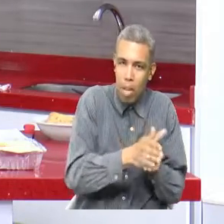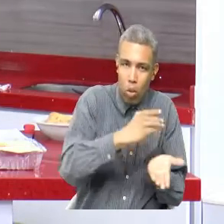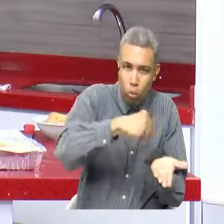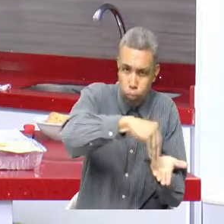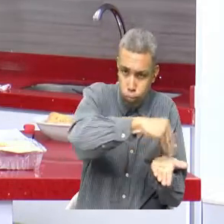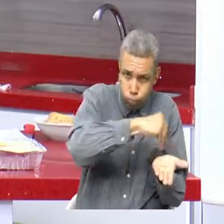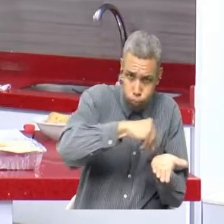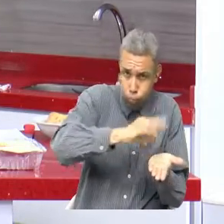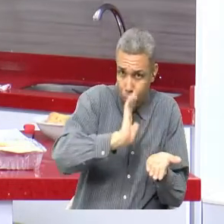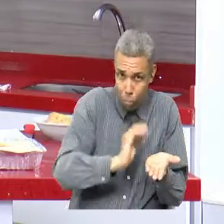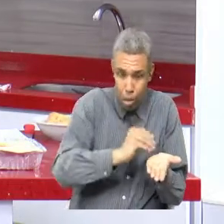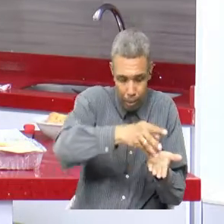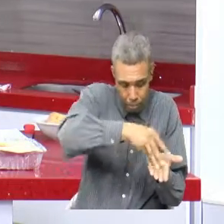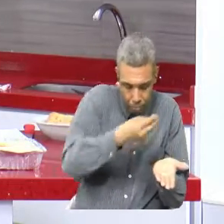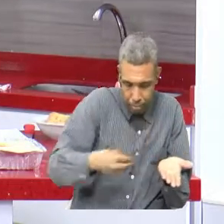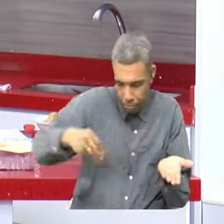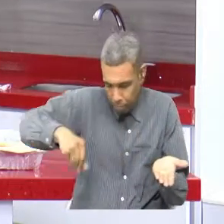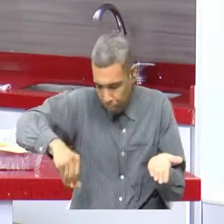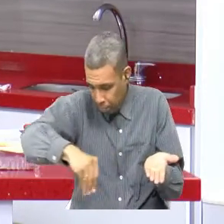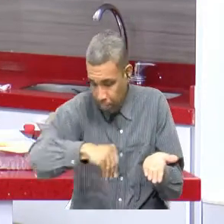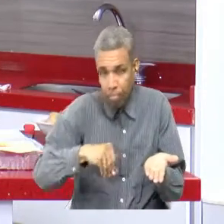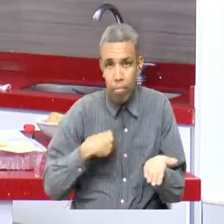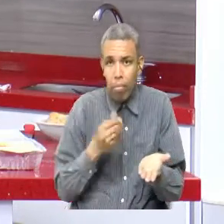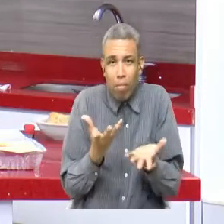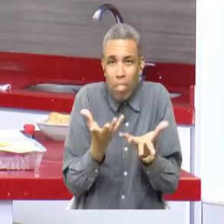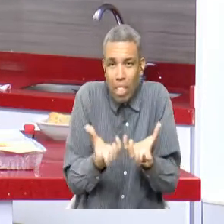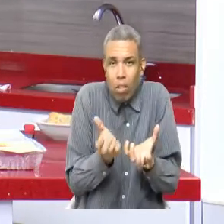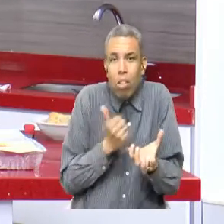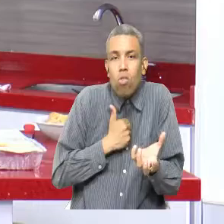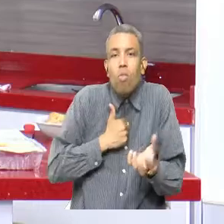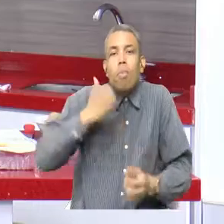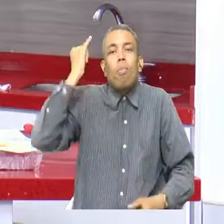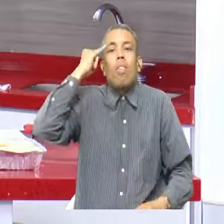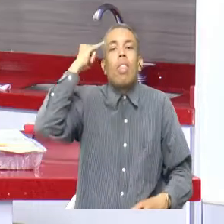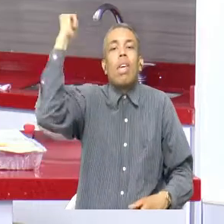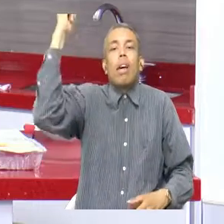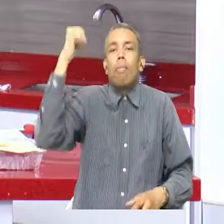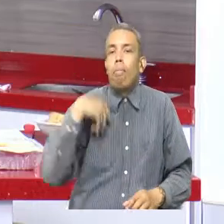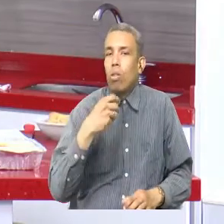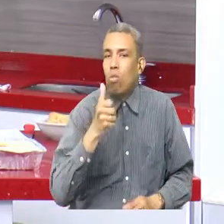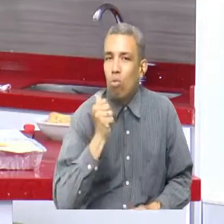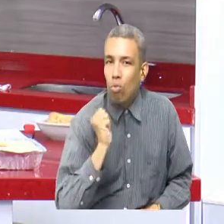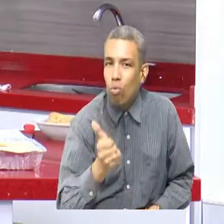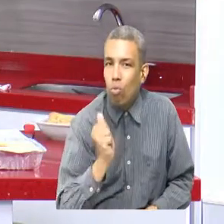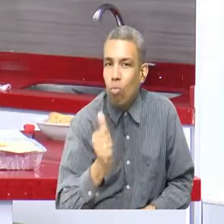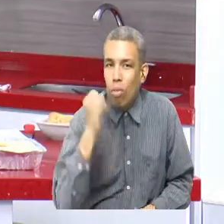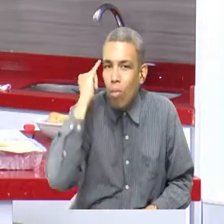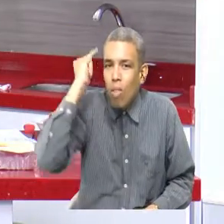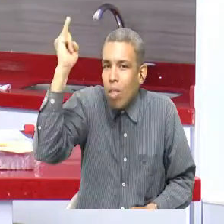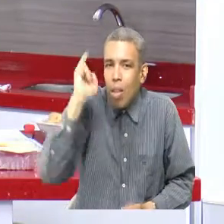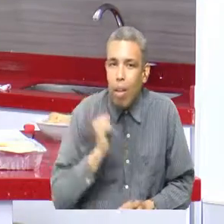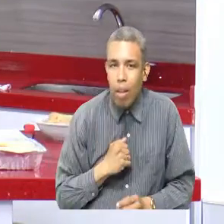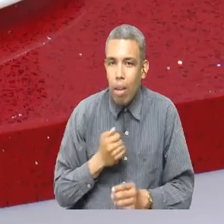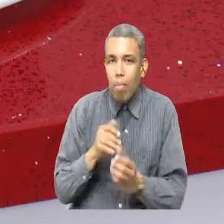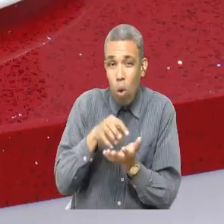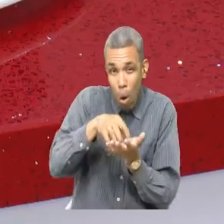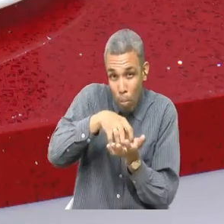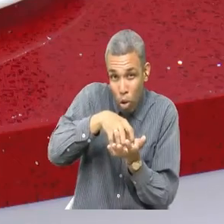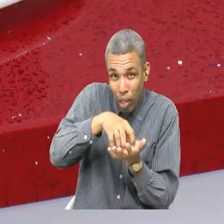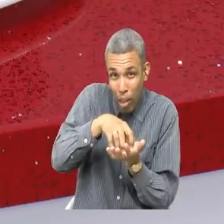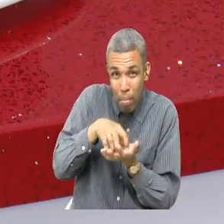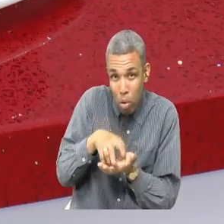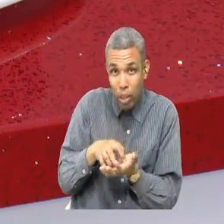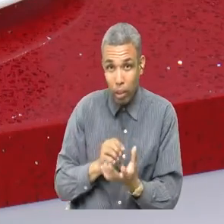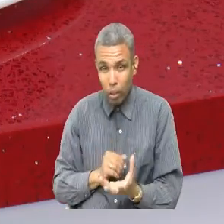fruta y usted los pone como quiera, que es la idea. Bueno, ¿sí? Vamos a ver qué tal le atino yo a la decoración, porque yo